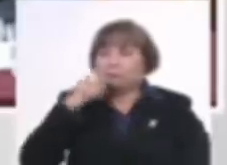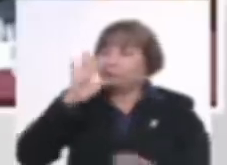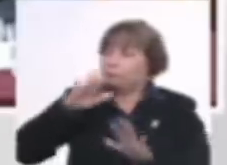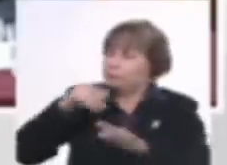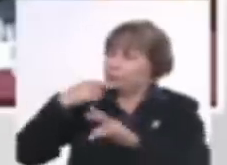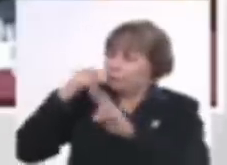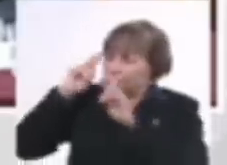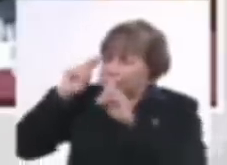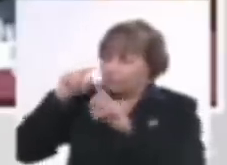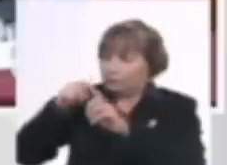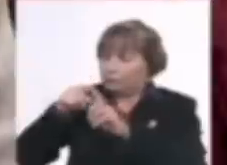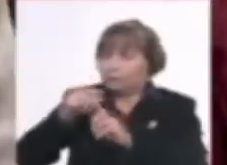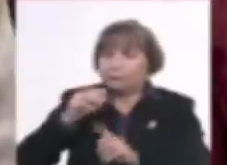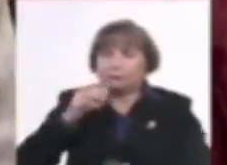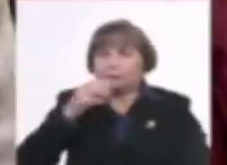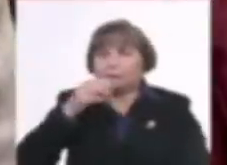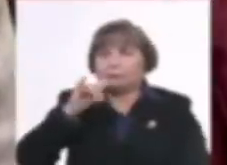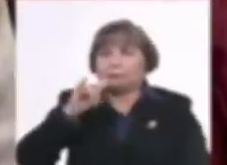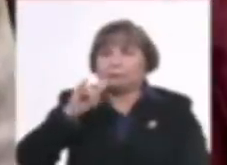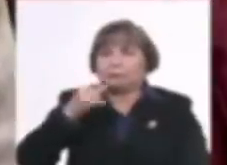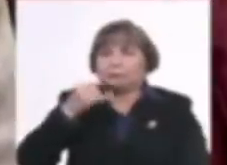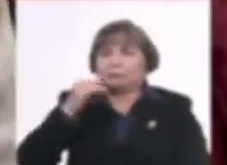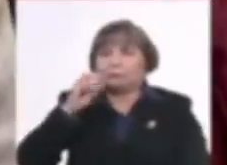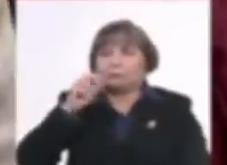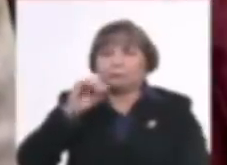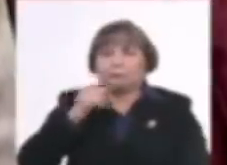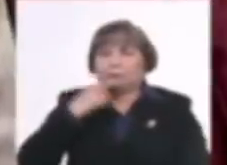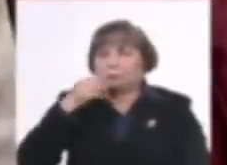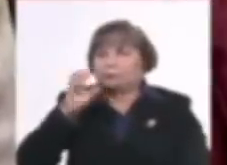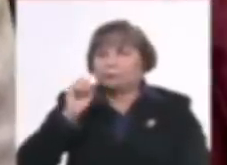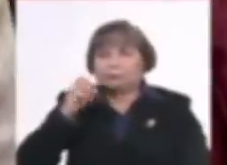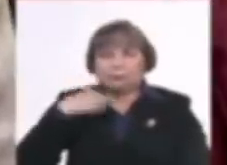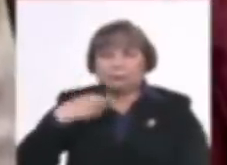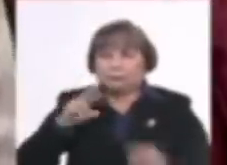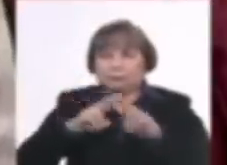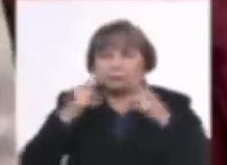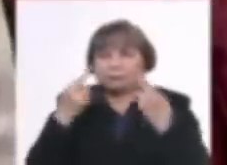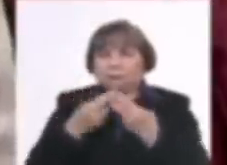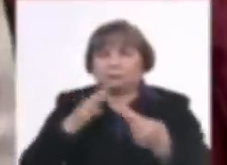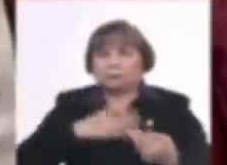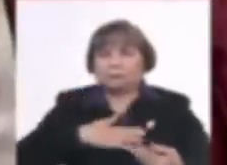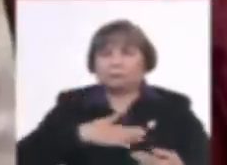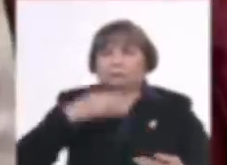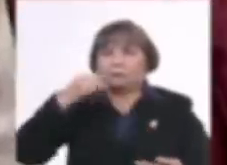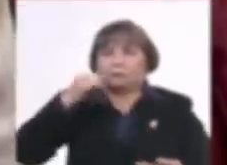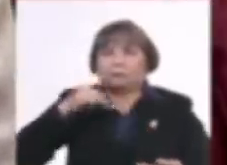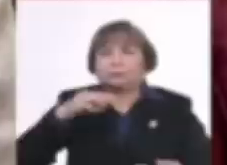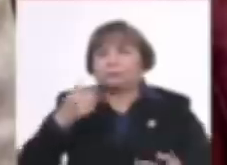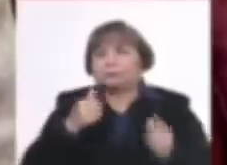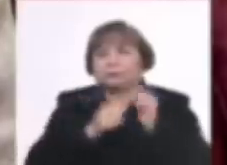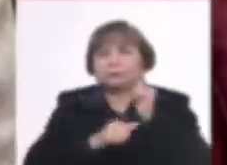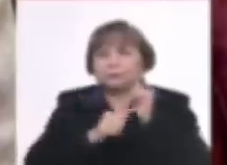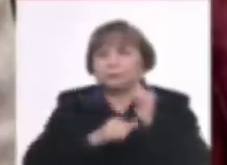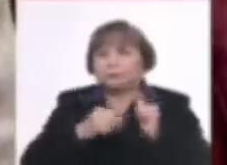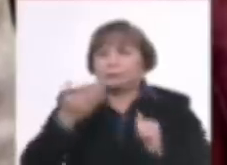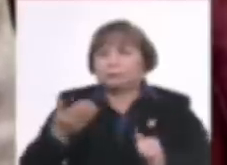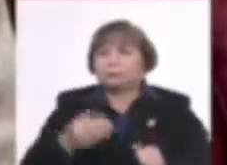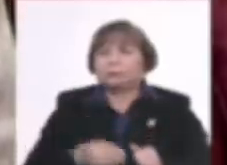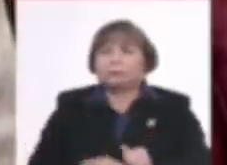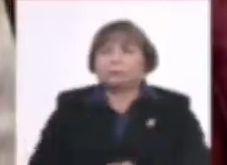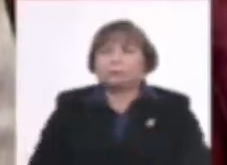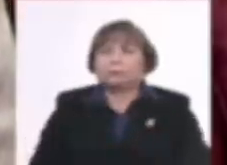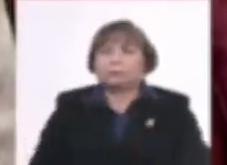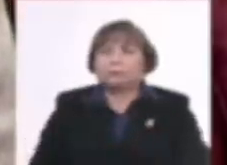eso. El señor Johnny Espino nunca se ha reunido con mi madre putativa o con mi hermana, como usted lo quiera